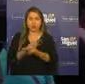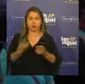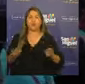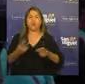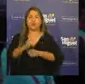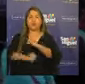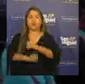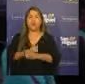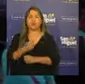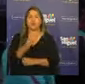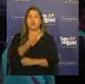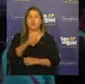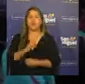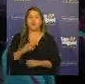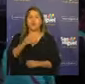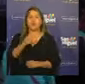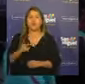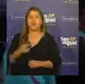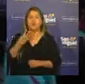2023.